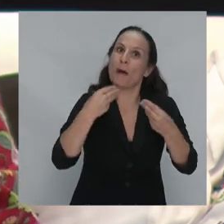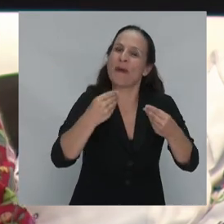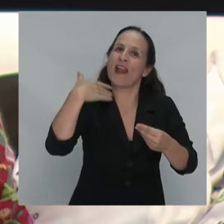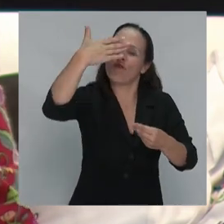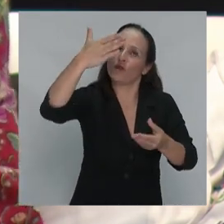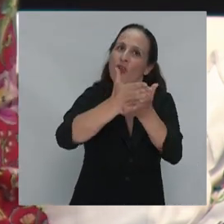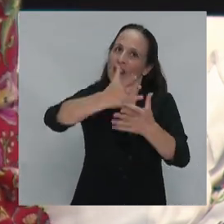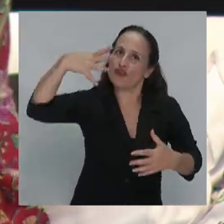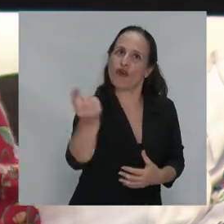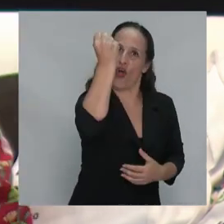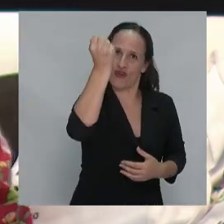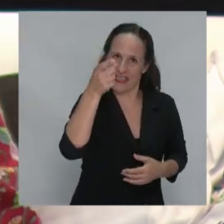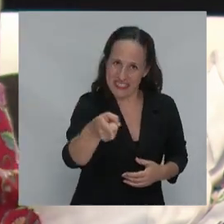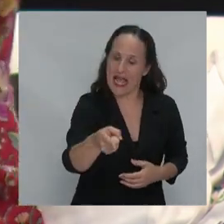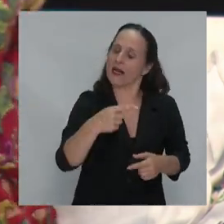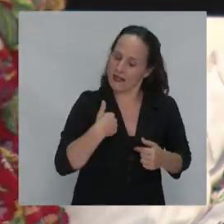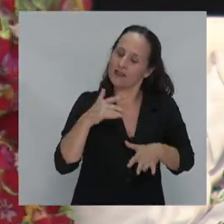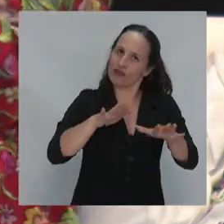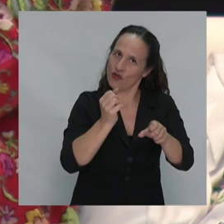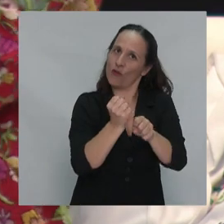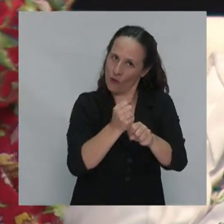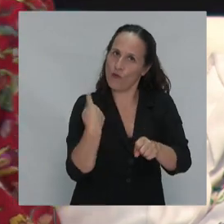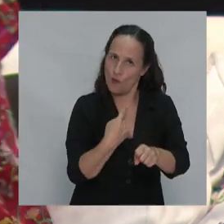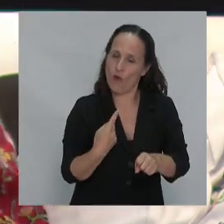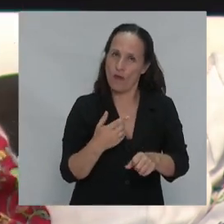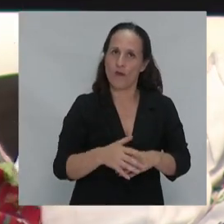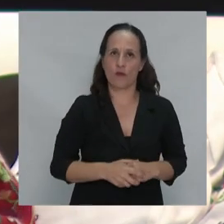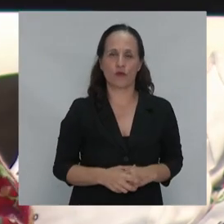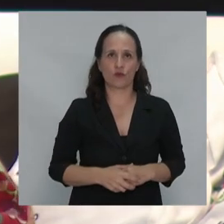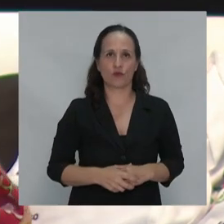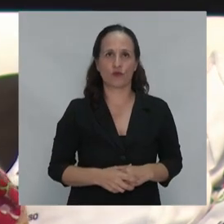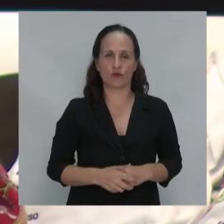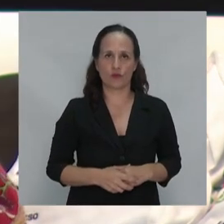conquistar nuestros derechos de mañana. Y en eso estamos.